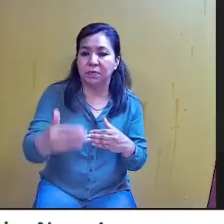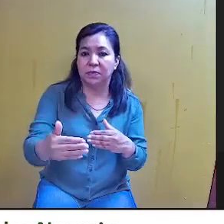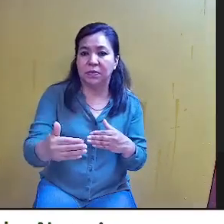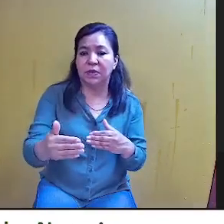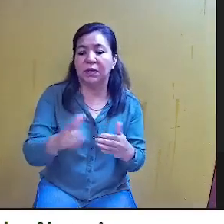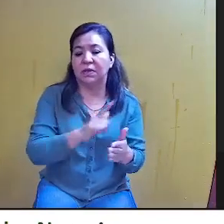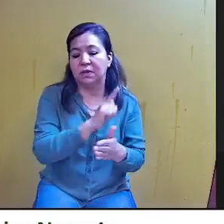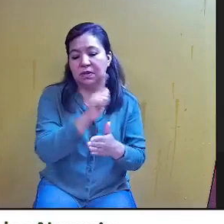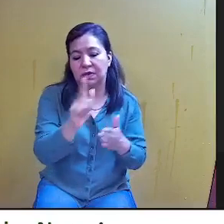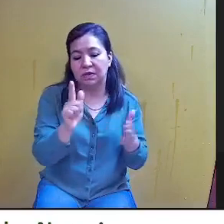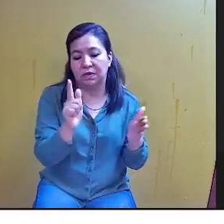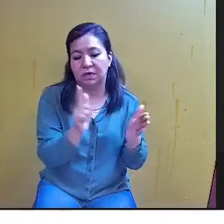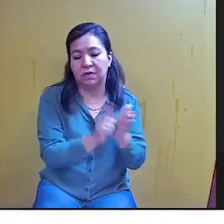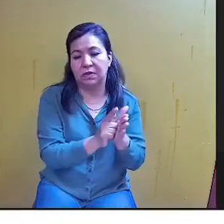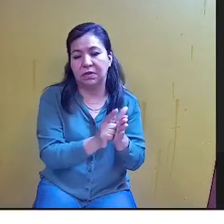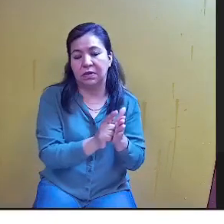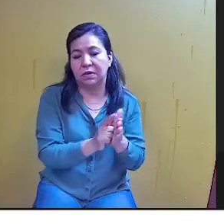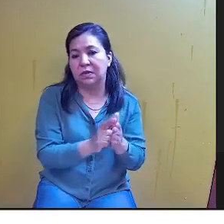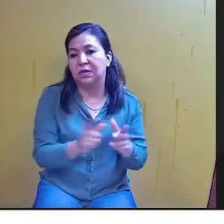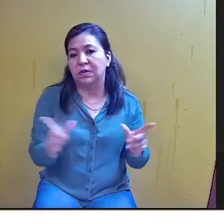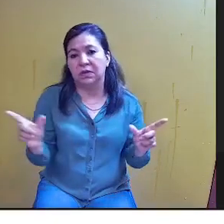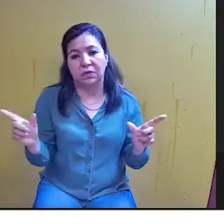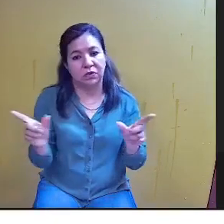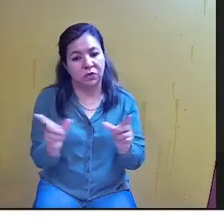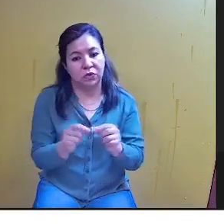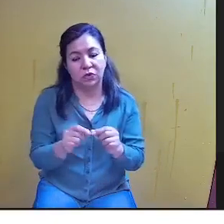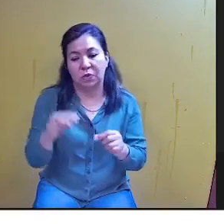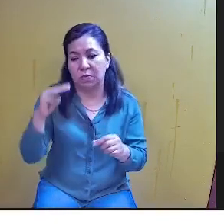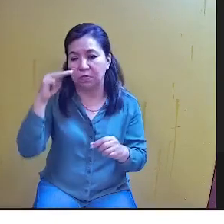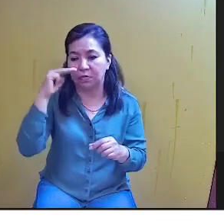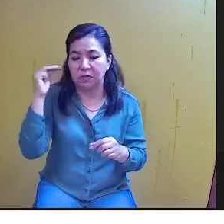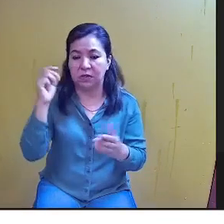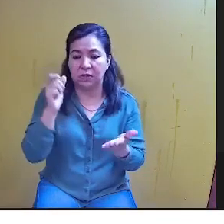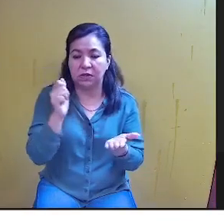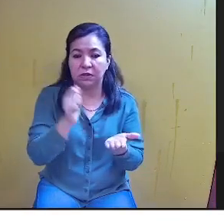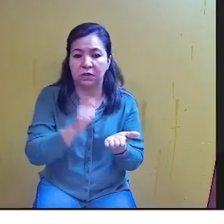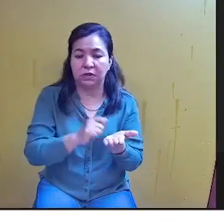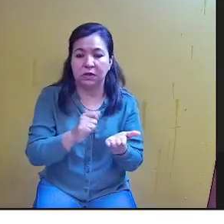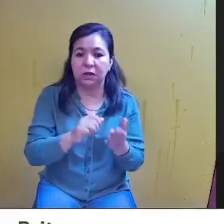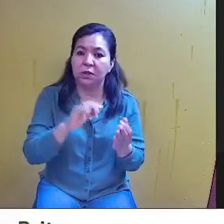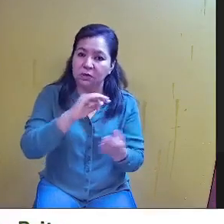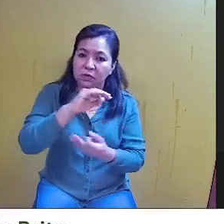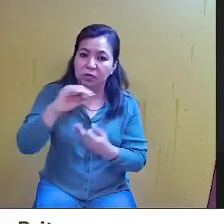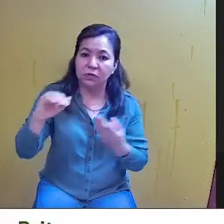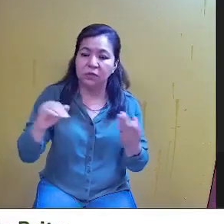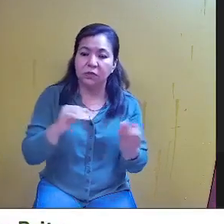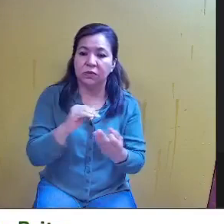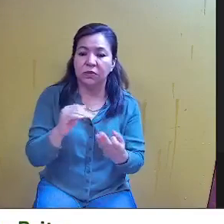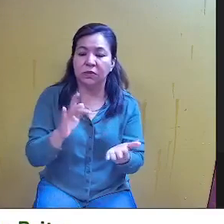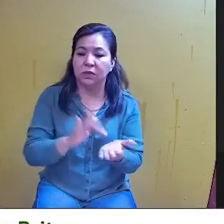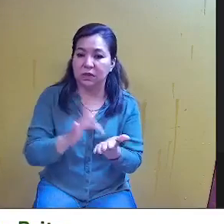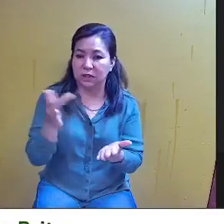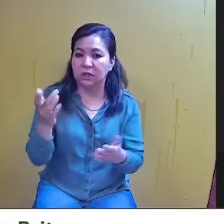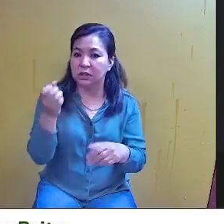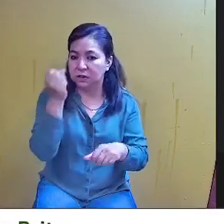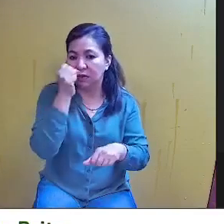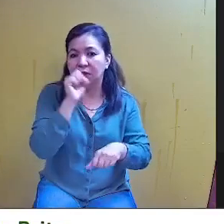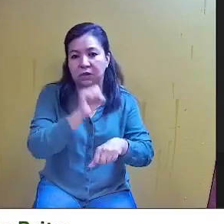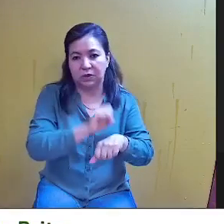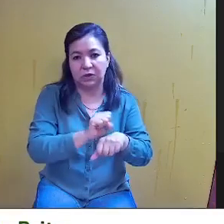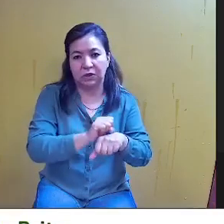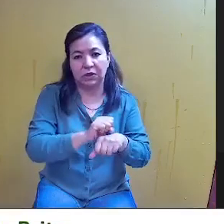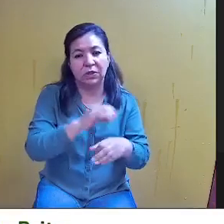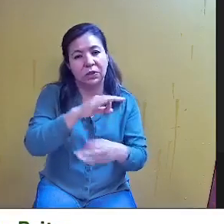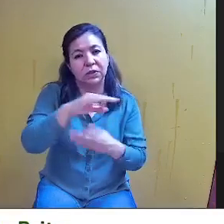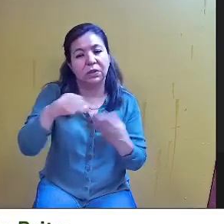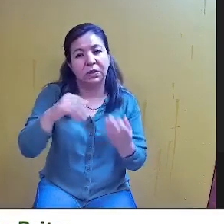ley. Es la cuenta, magistrada presidenta, magistrada, magistrado. Muchas gracias, señor secretario general de